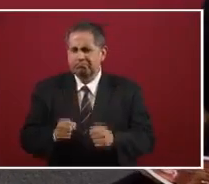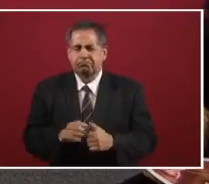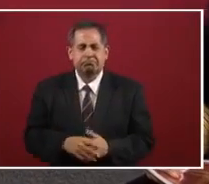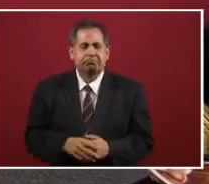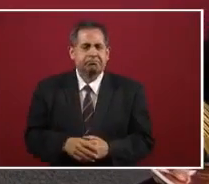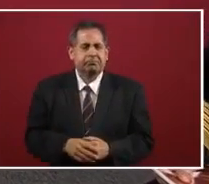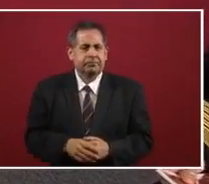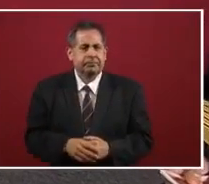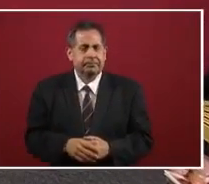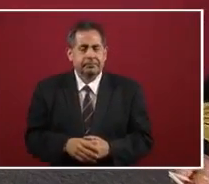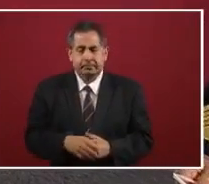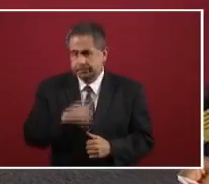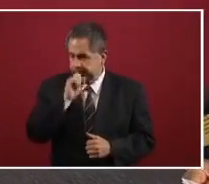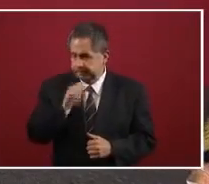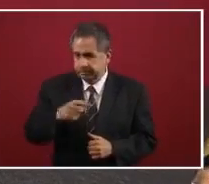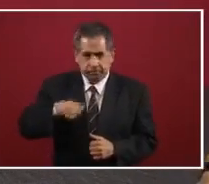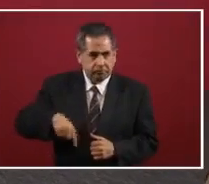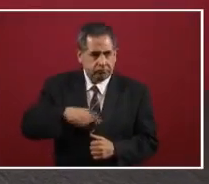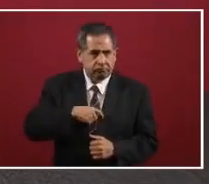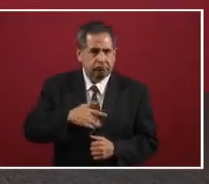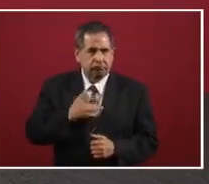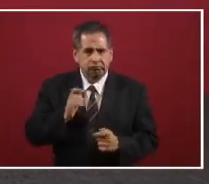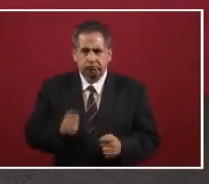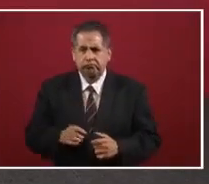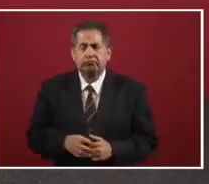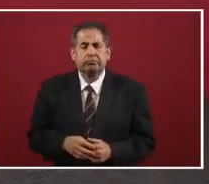Además, estamos